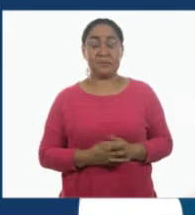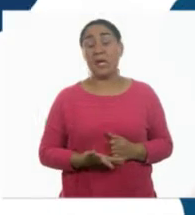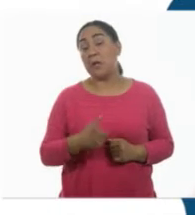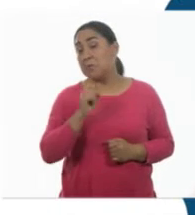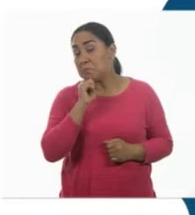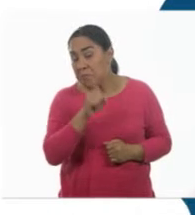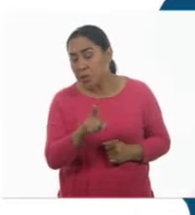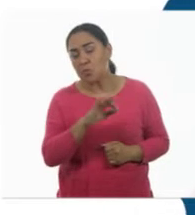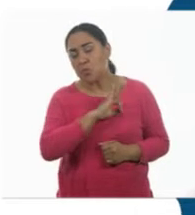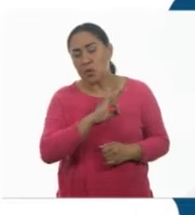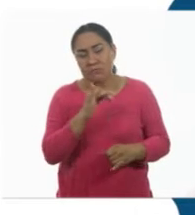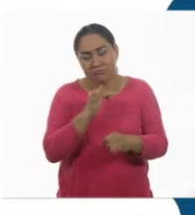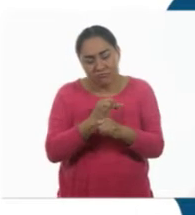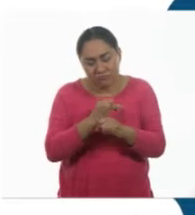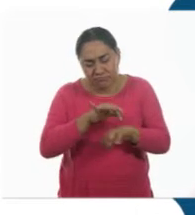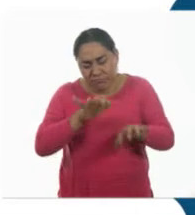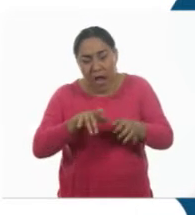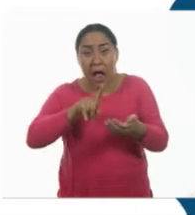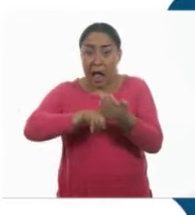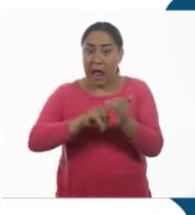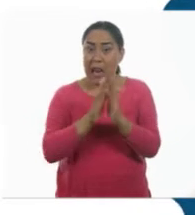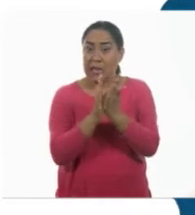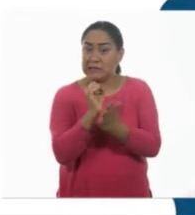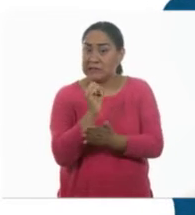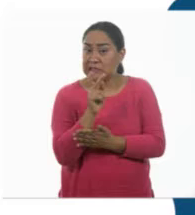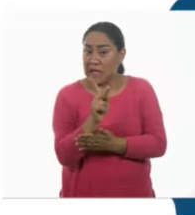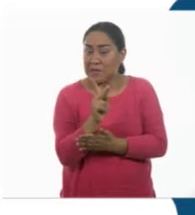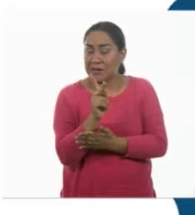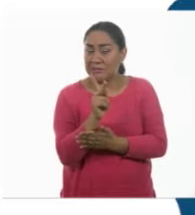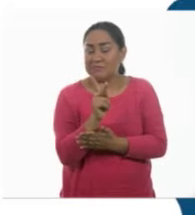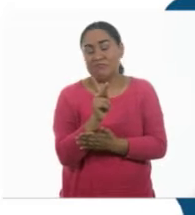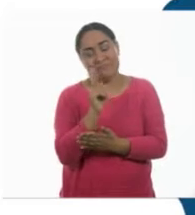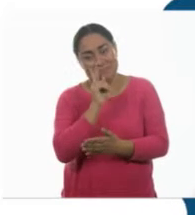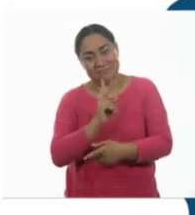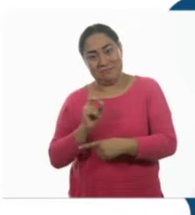También puedes encontrar los libros de texto en la página